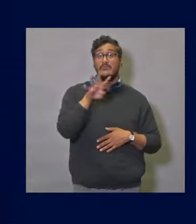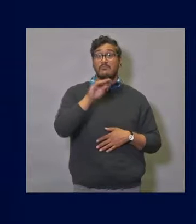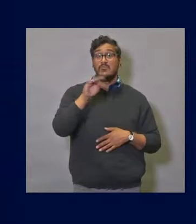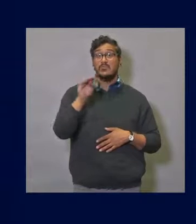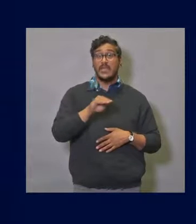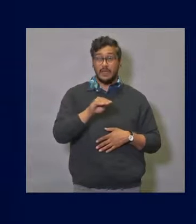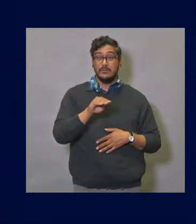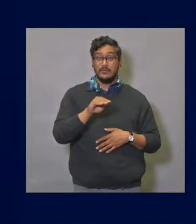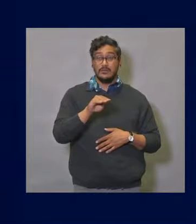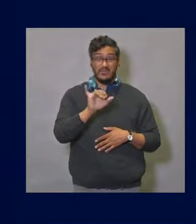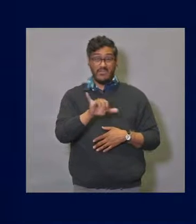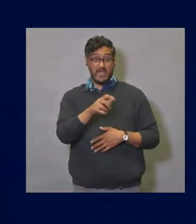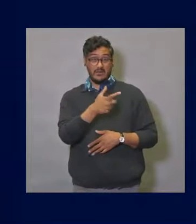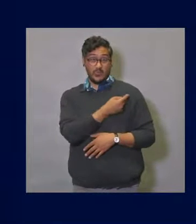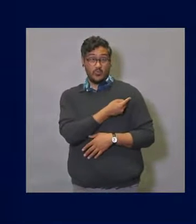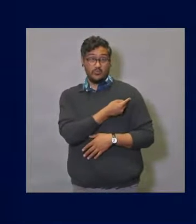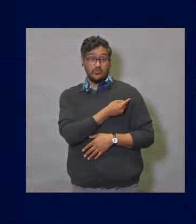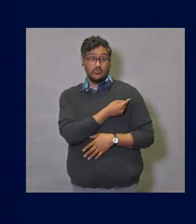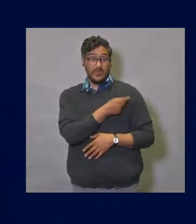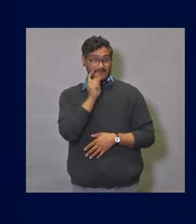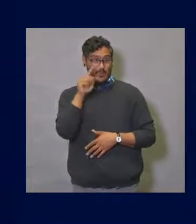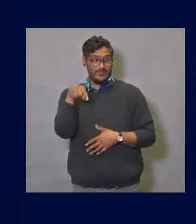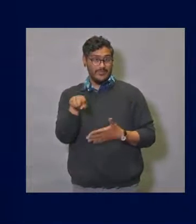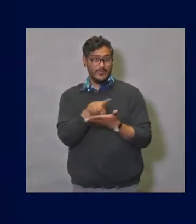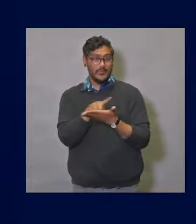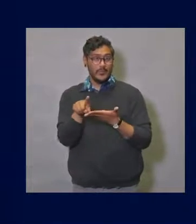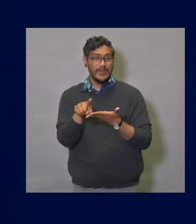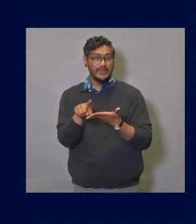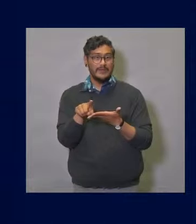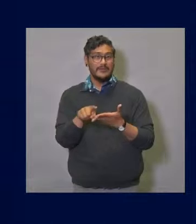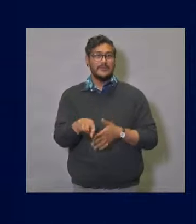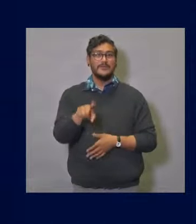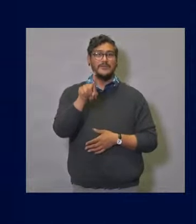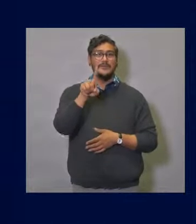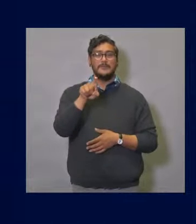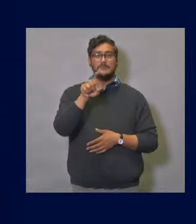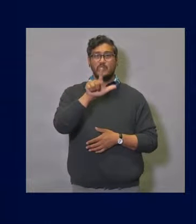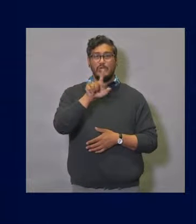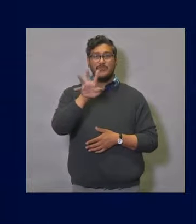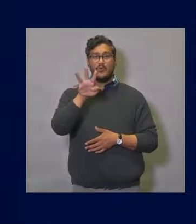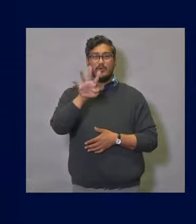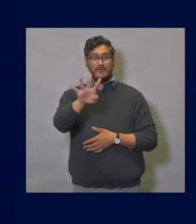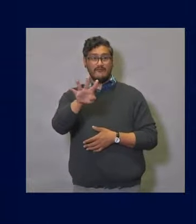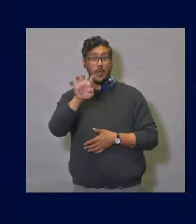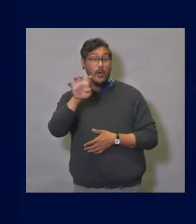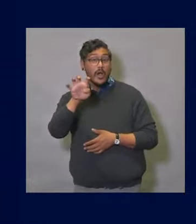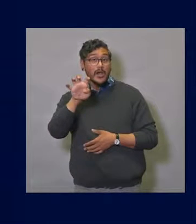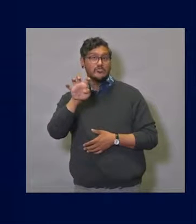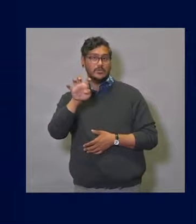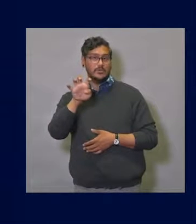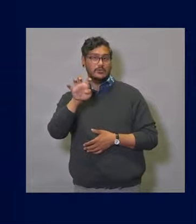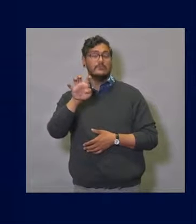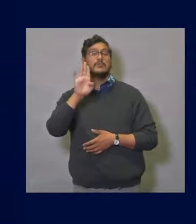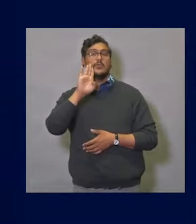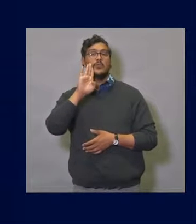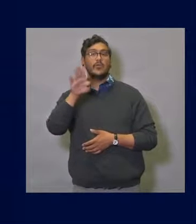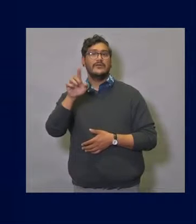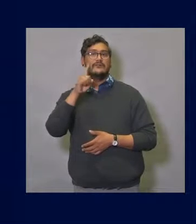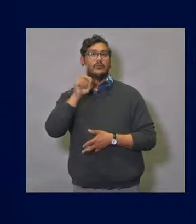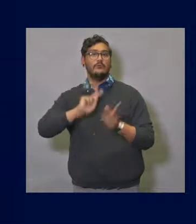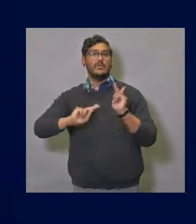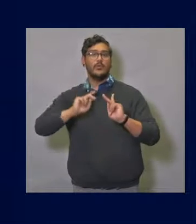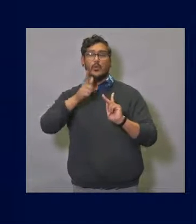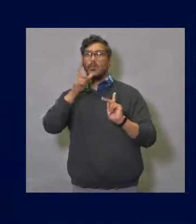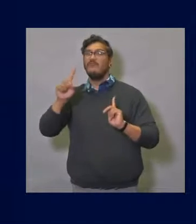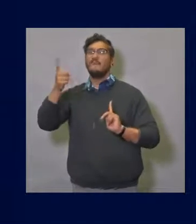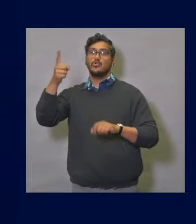44% de la asignación de esta semana, o 124,400 vacunas, son para personas que reciben